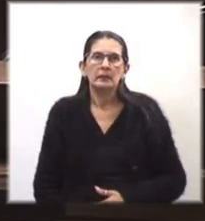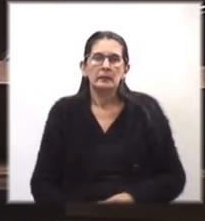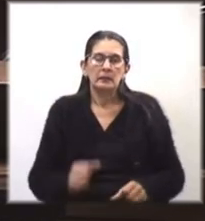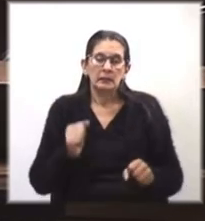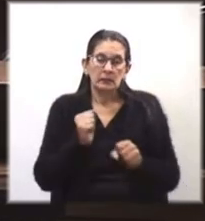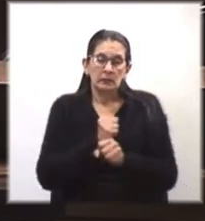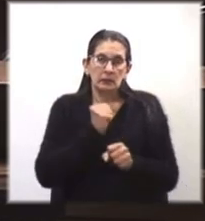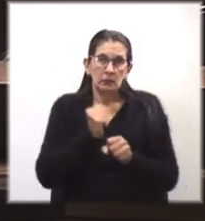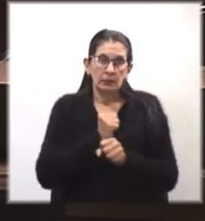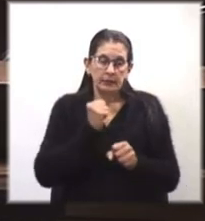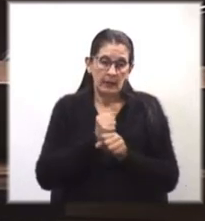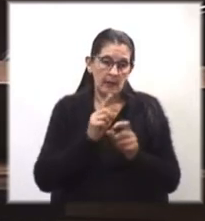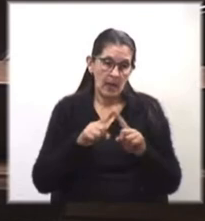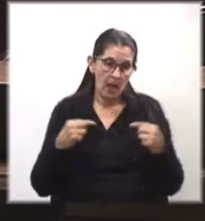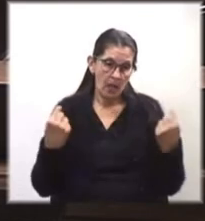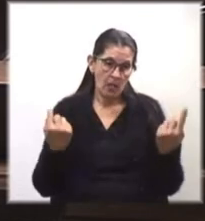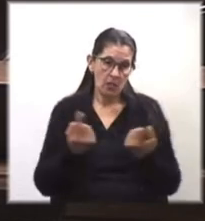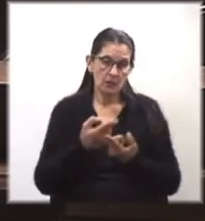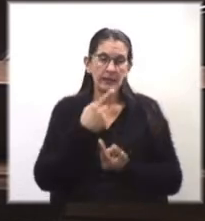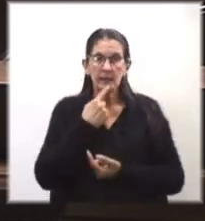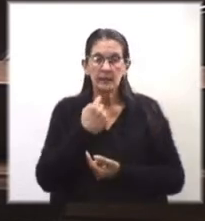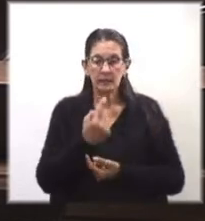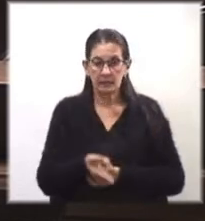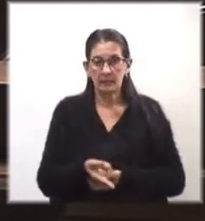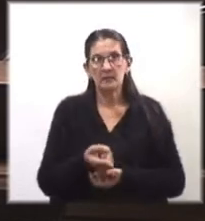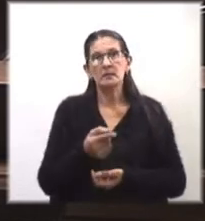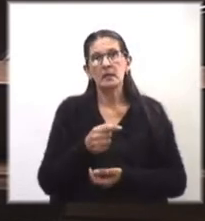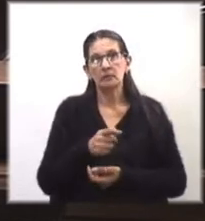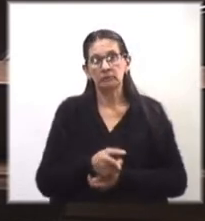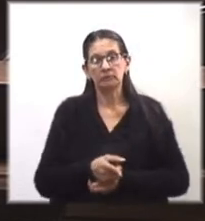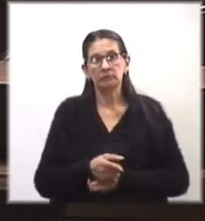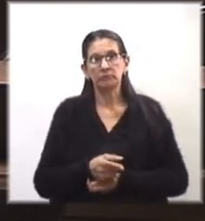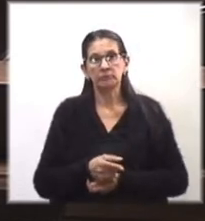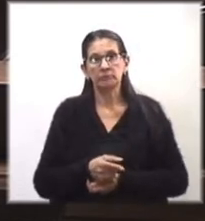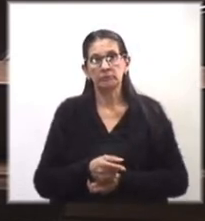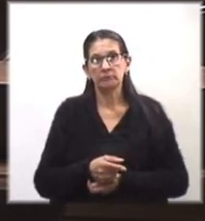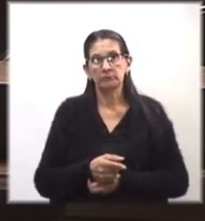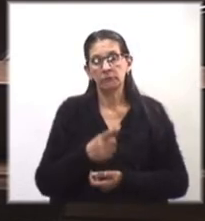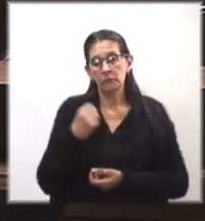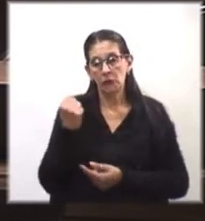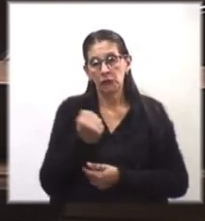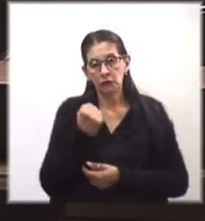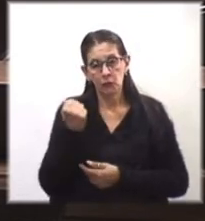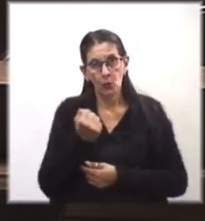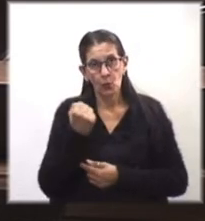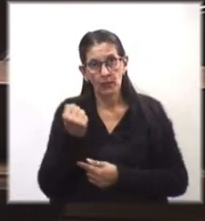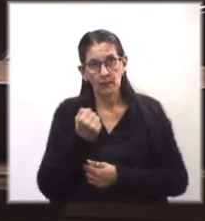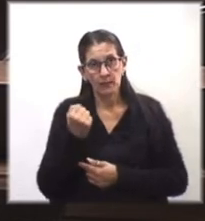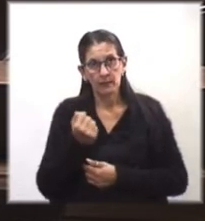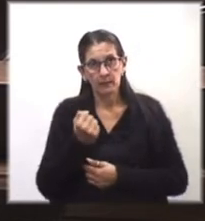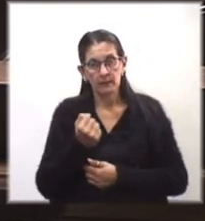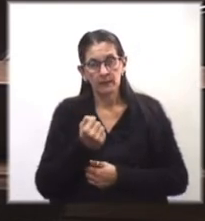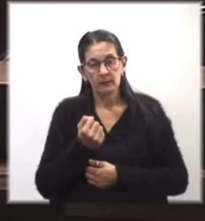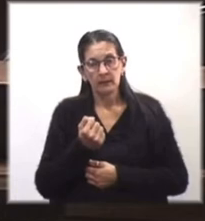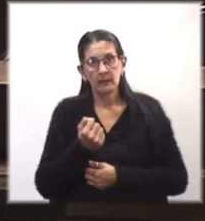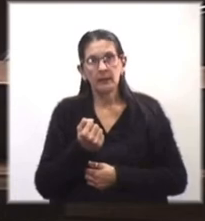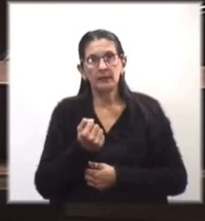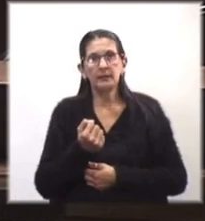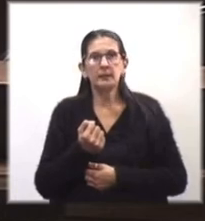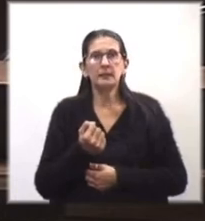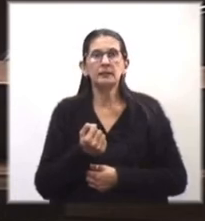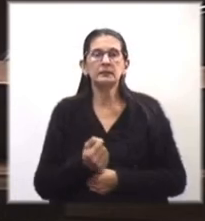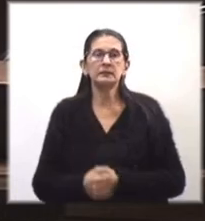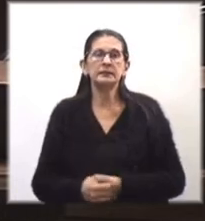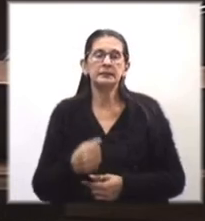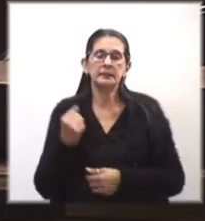los trabajadores leen un manifiesto que es una pieza fundamental en la